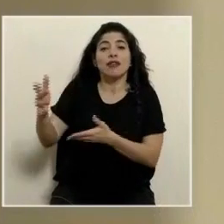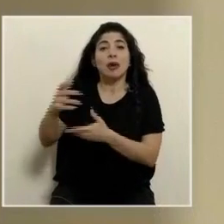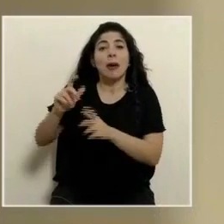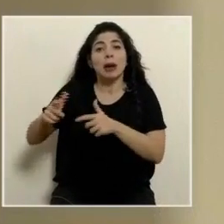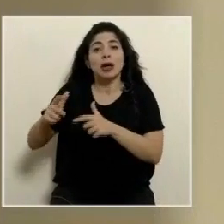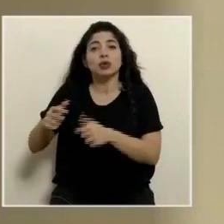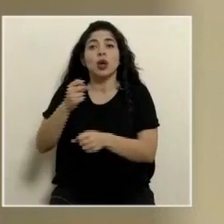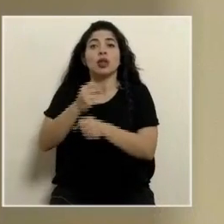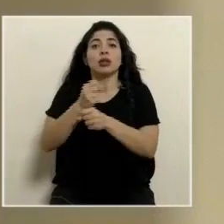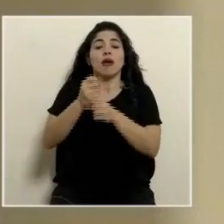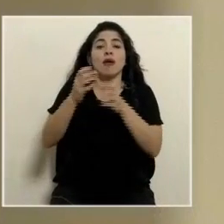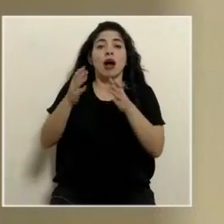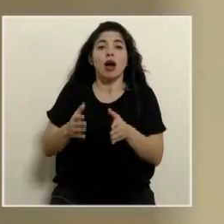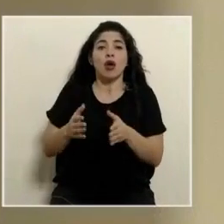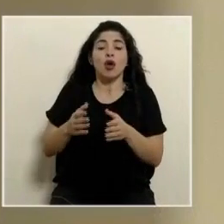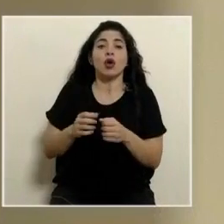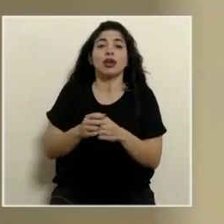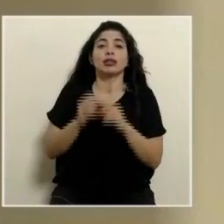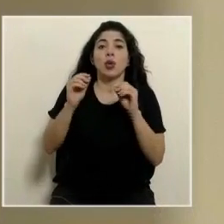de educación pública y privada,